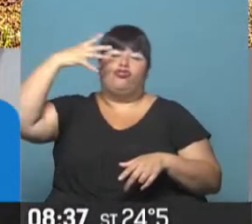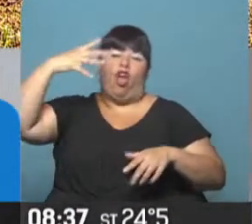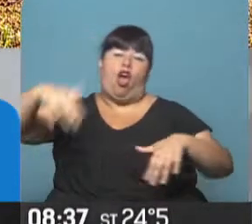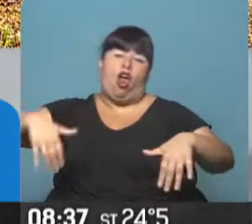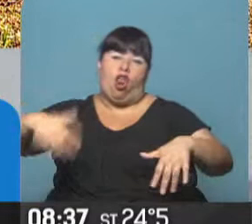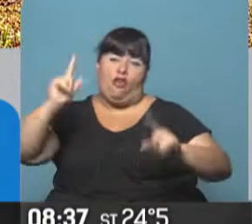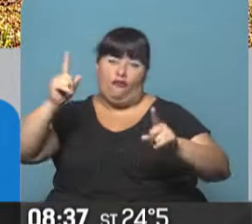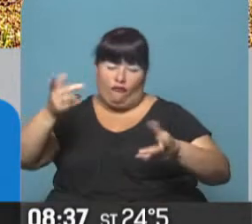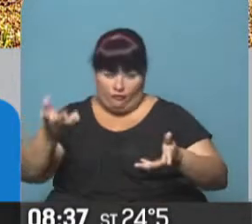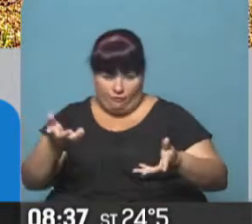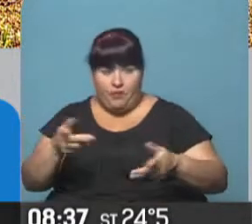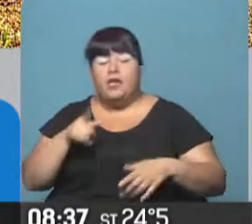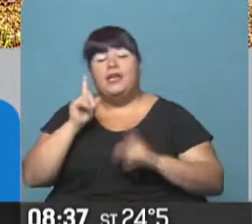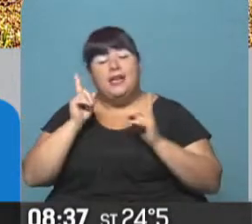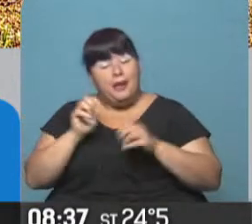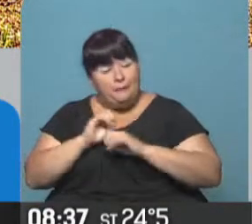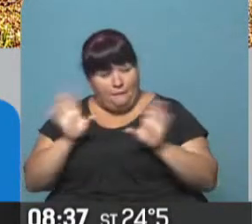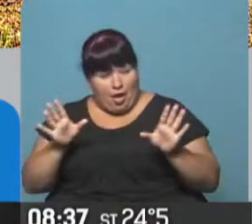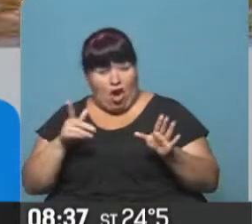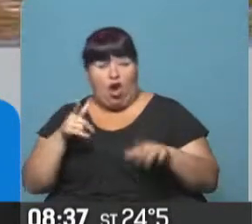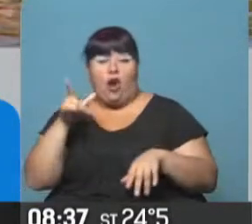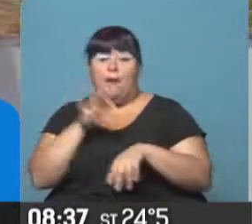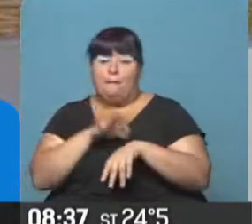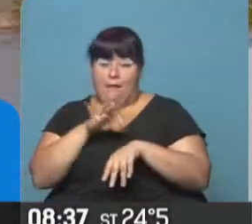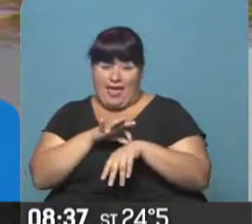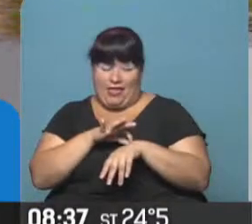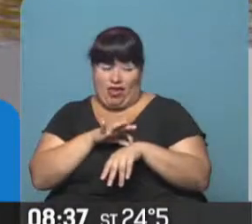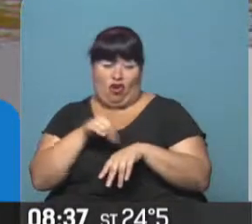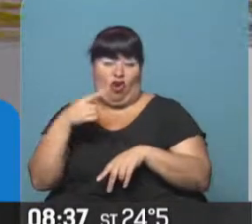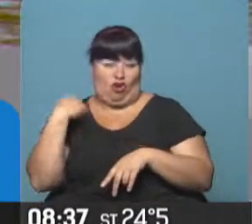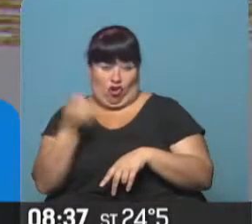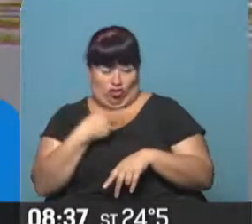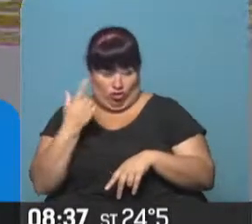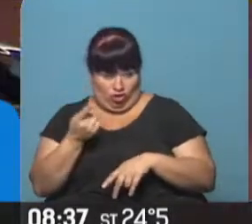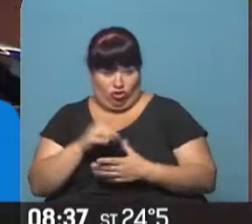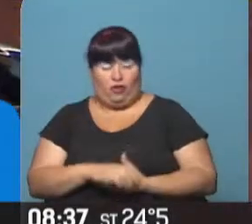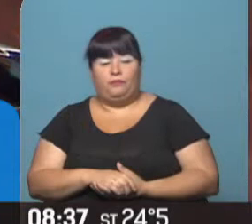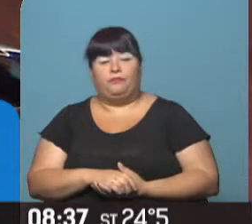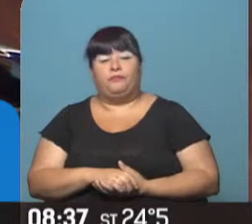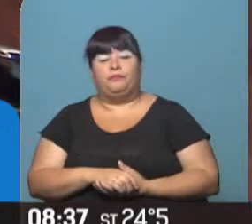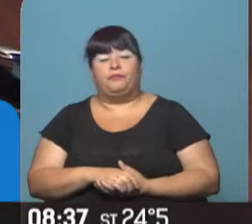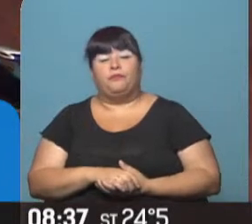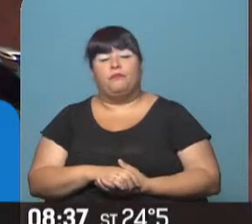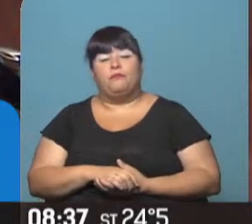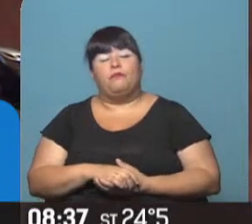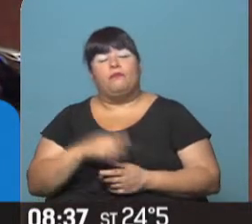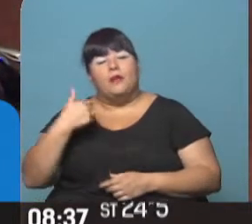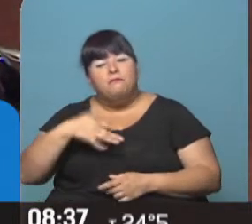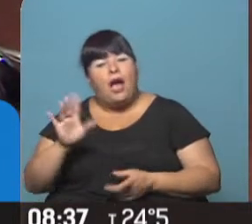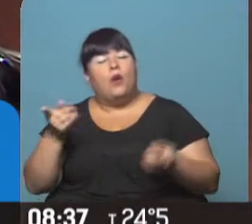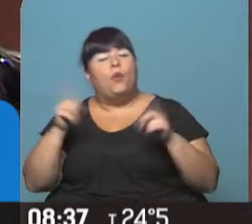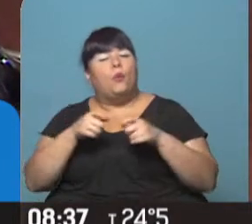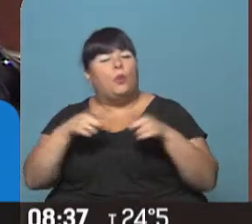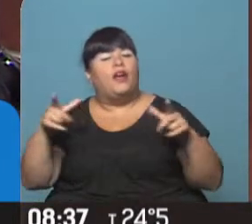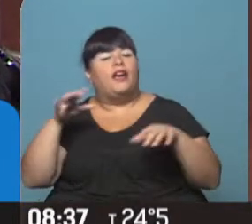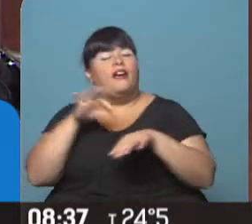exposición al sol. Y sobre todo en los médicos asistenciales como nosotros, hay una gran incidencia de esta